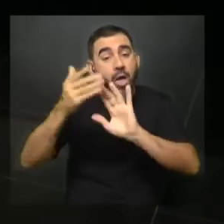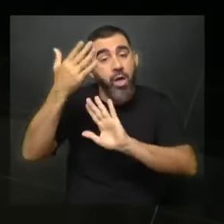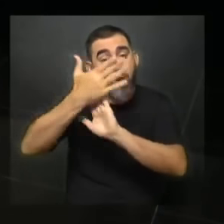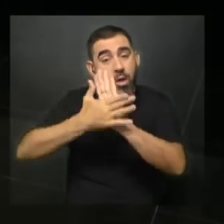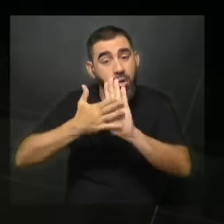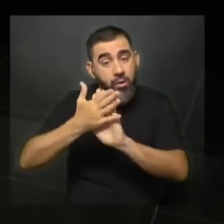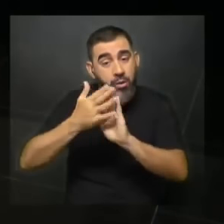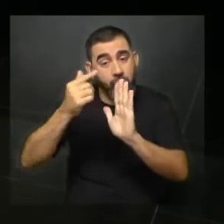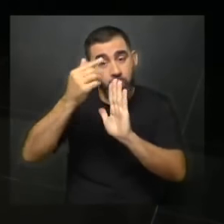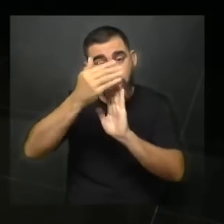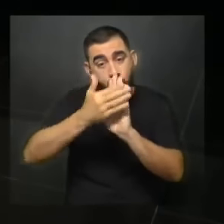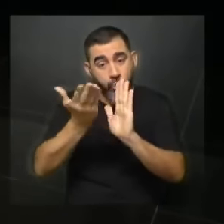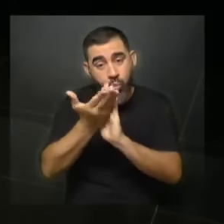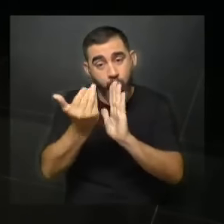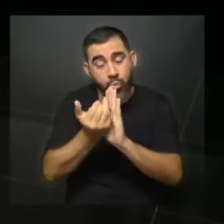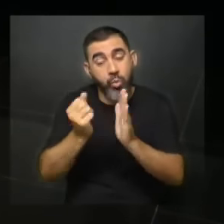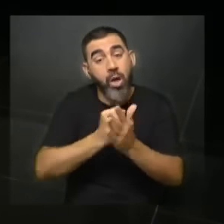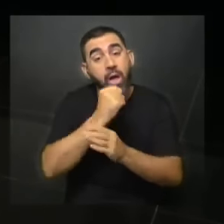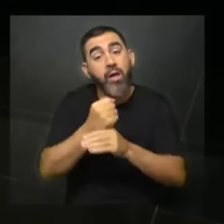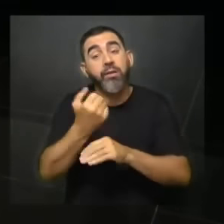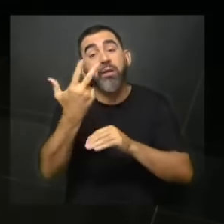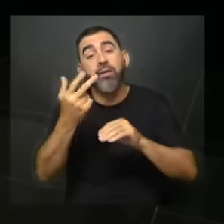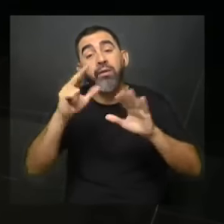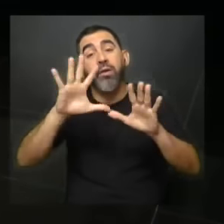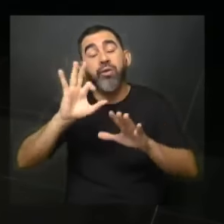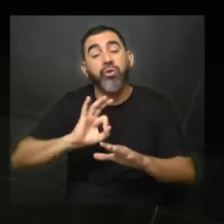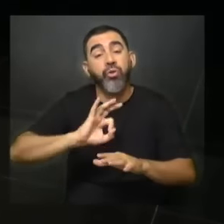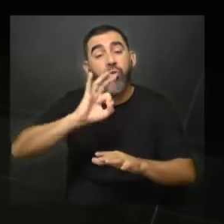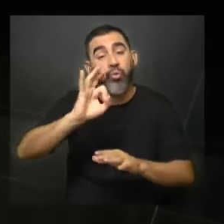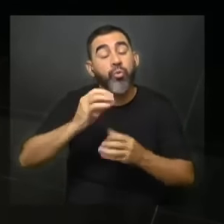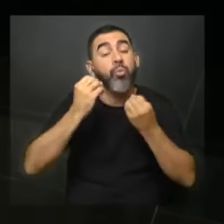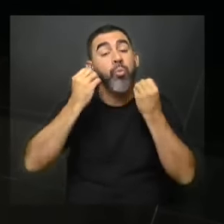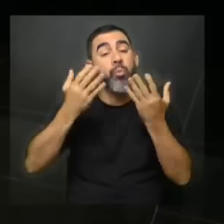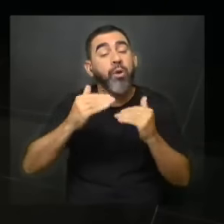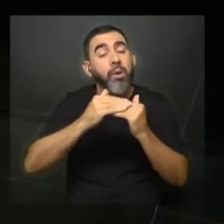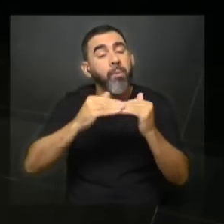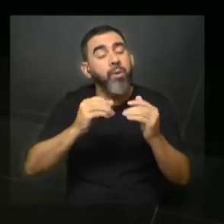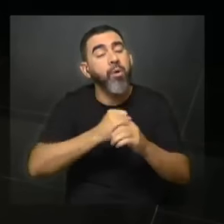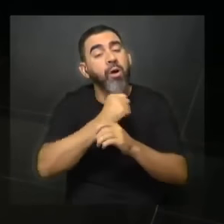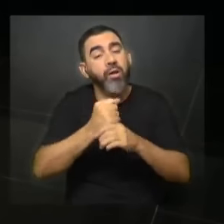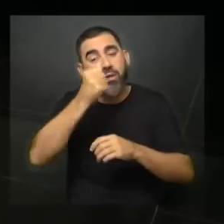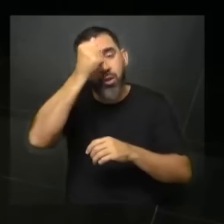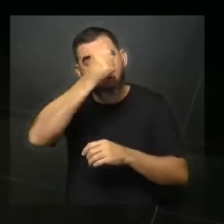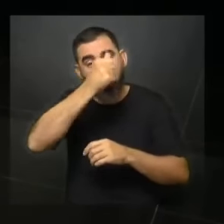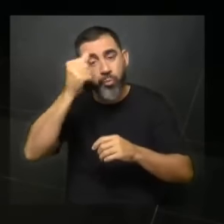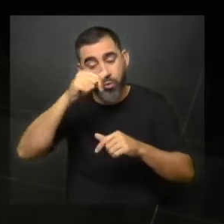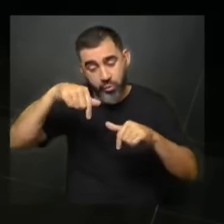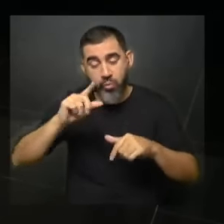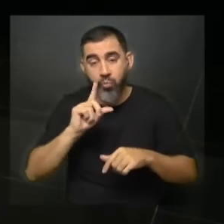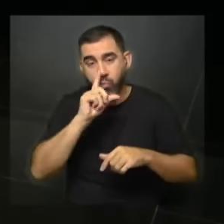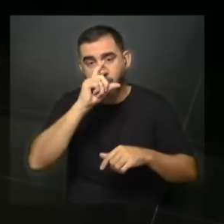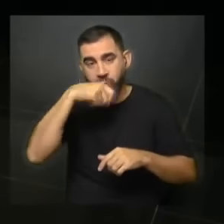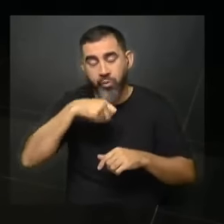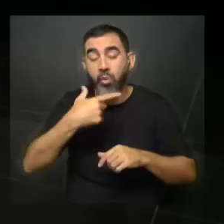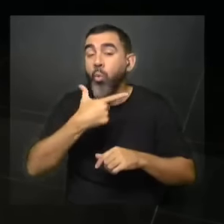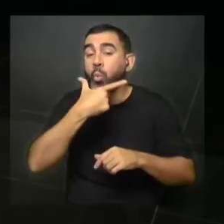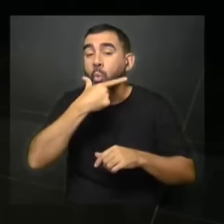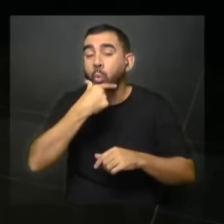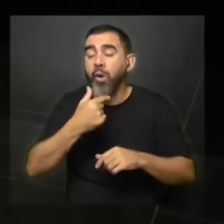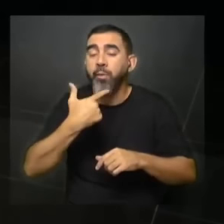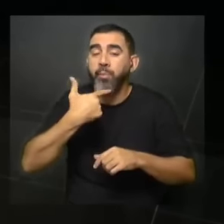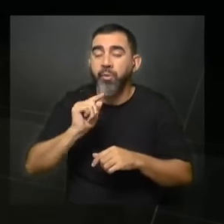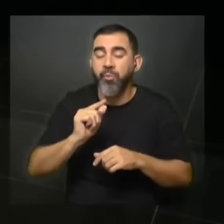país podría llegar hasta los 38 gr esto por lo menos hasta el día domingo acá en la capital el jueves por